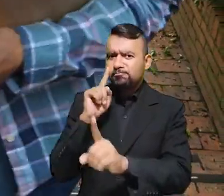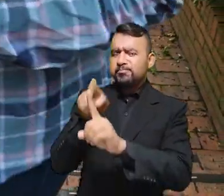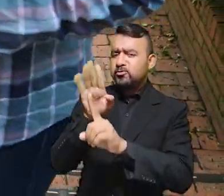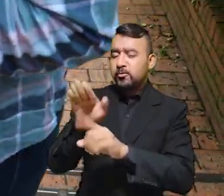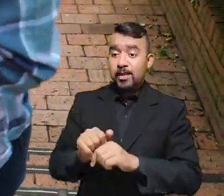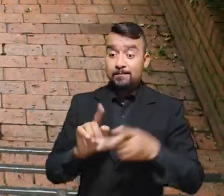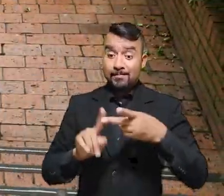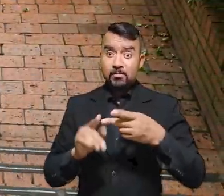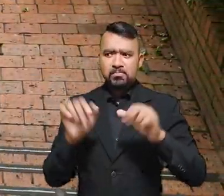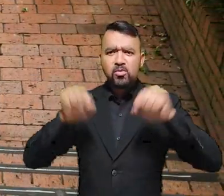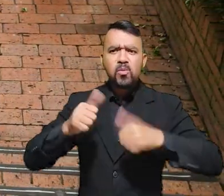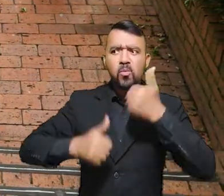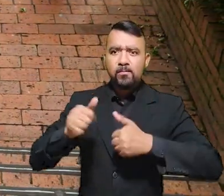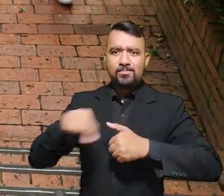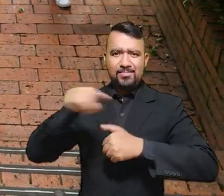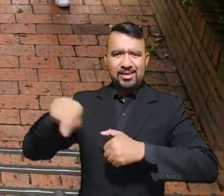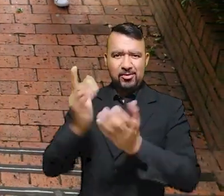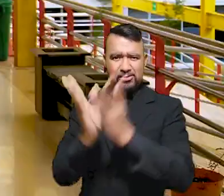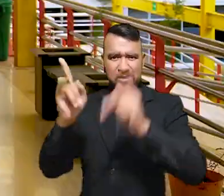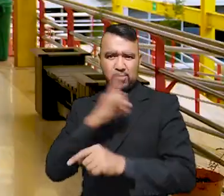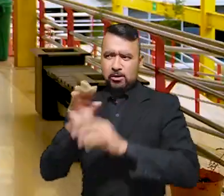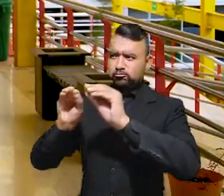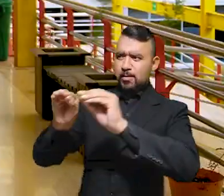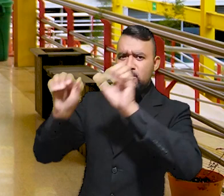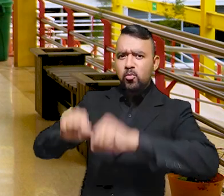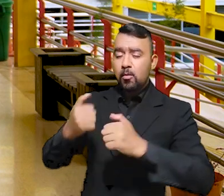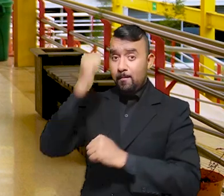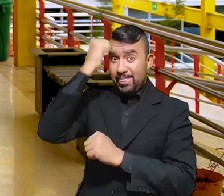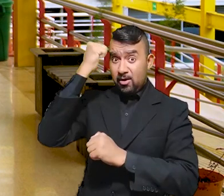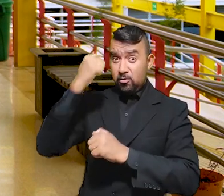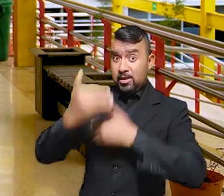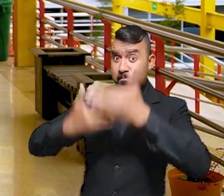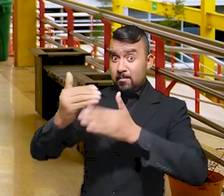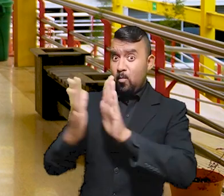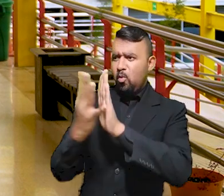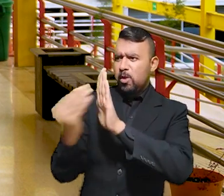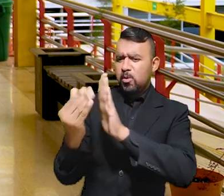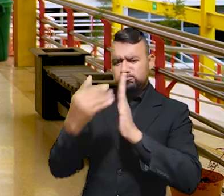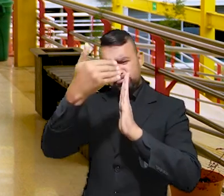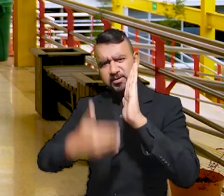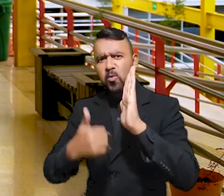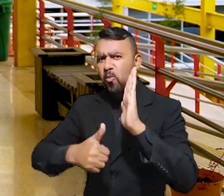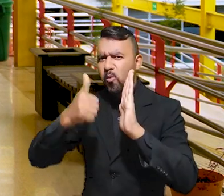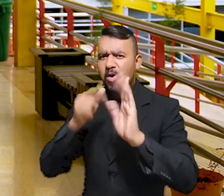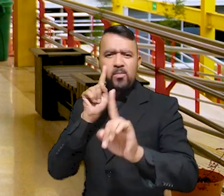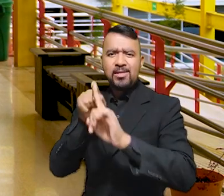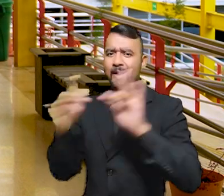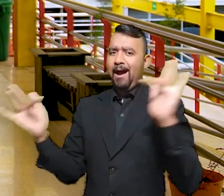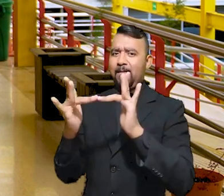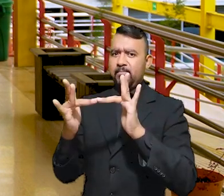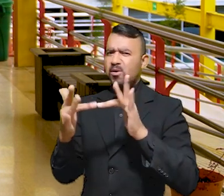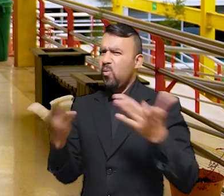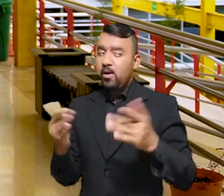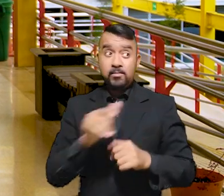superior en Colombia es una formación basada en habilidades, con nuevos sistemas pedagógicos, que realmente sea una educación con